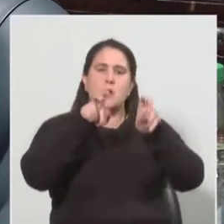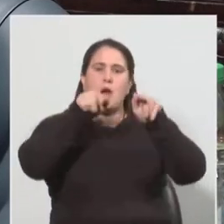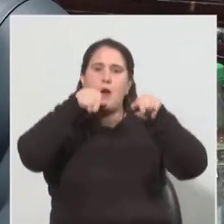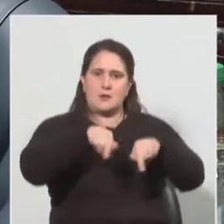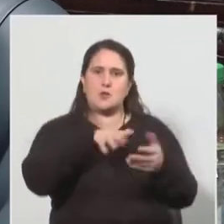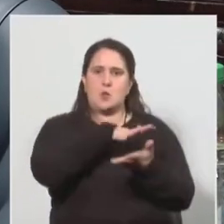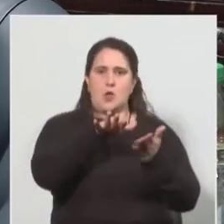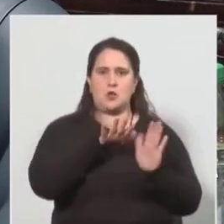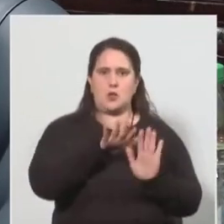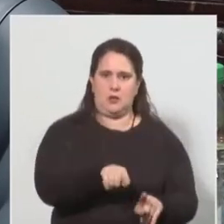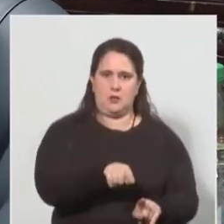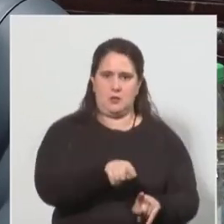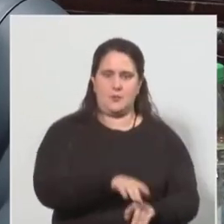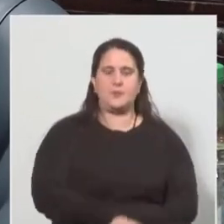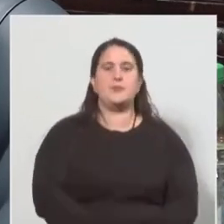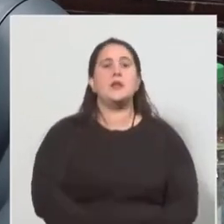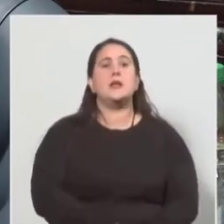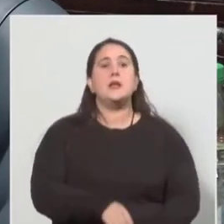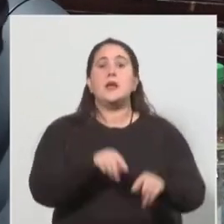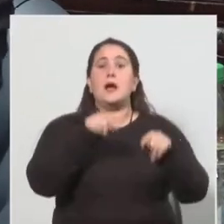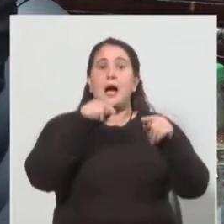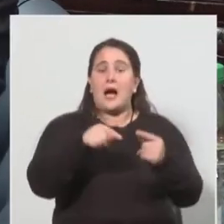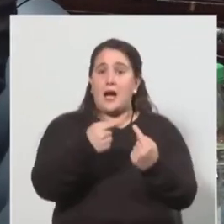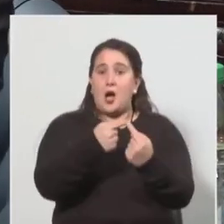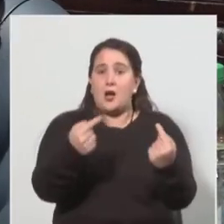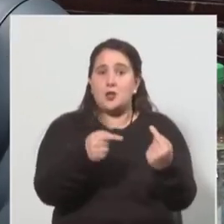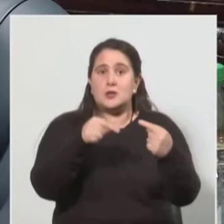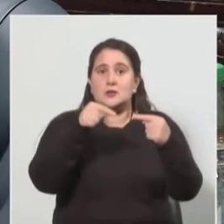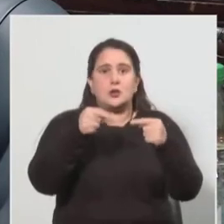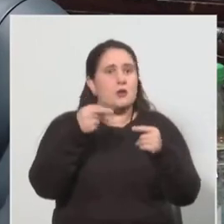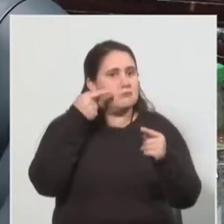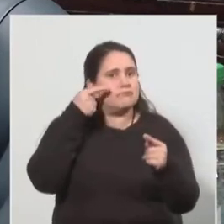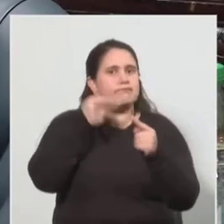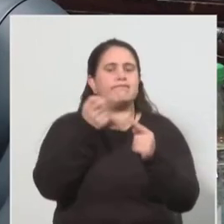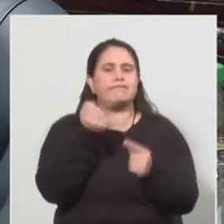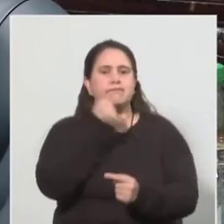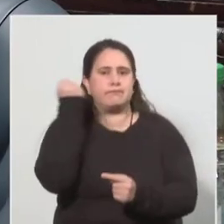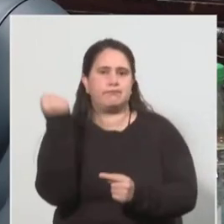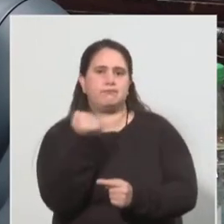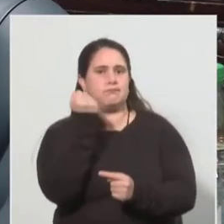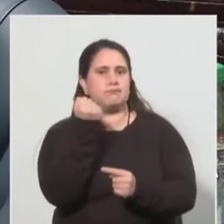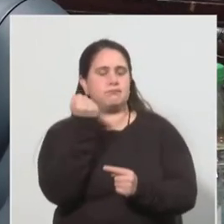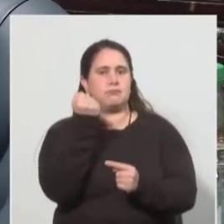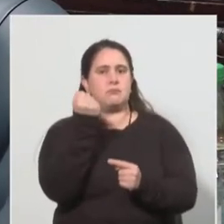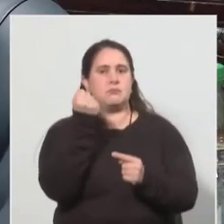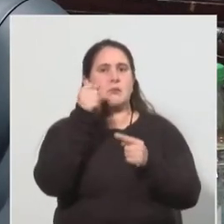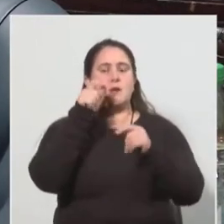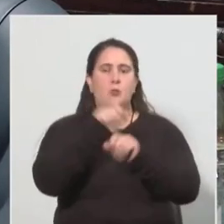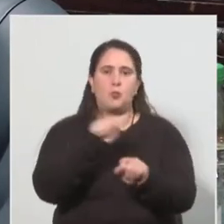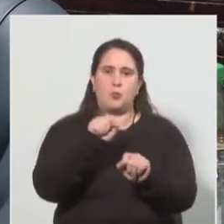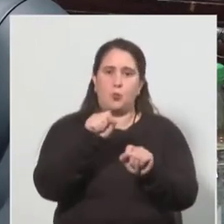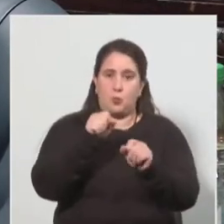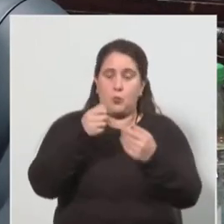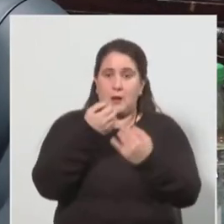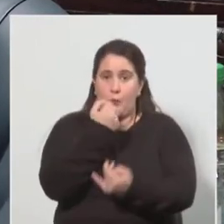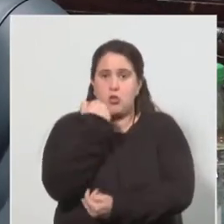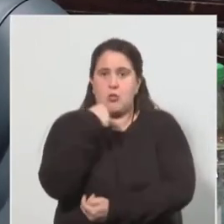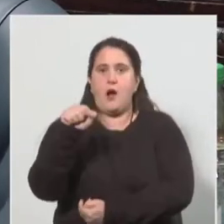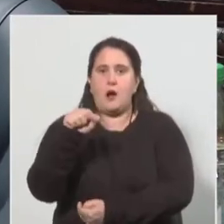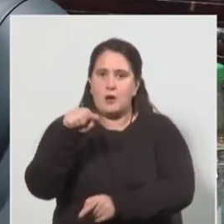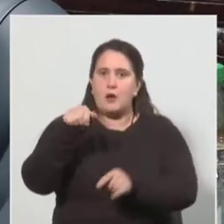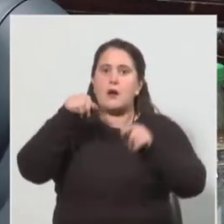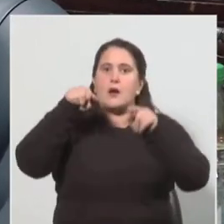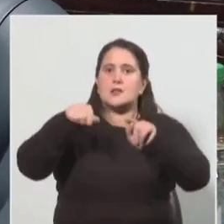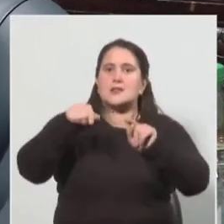convoca. Son estas las operaciones centrales y las figuras claves del andamiaje delictivo que